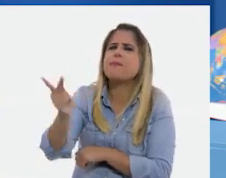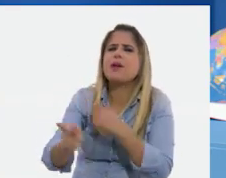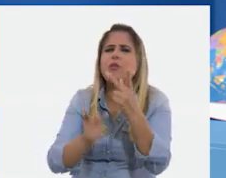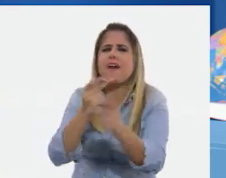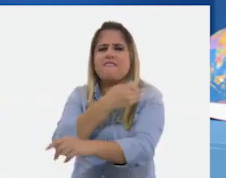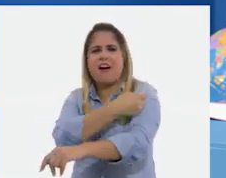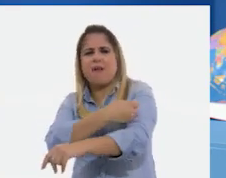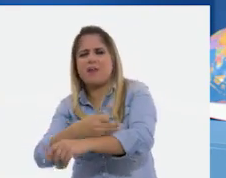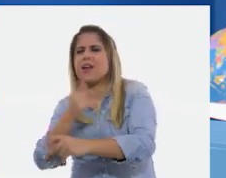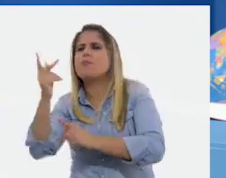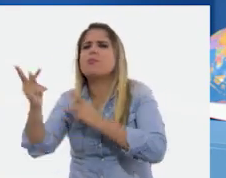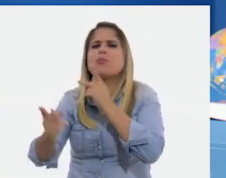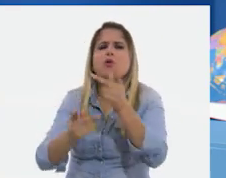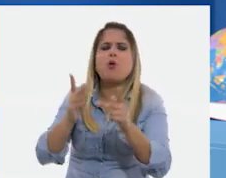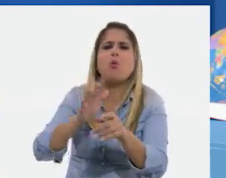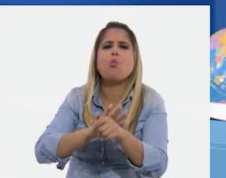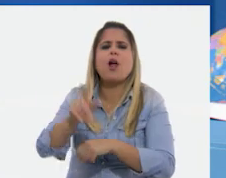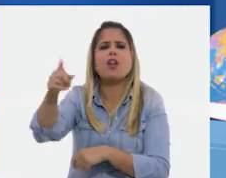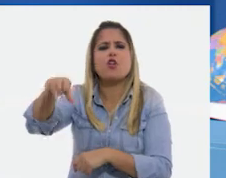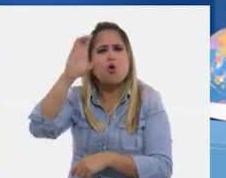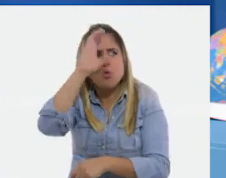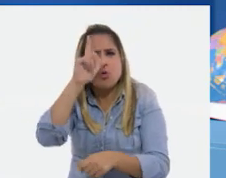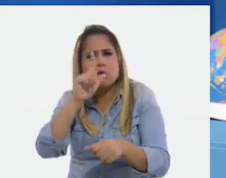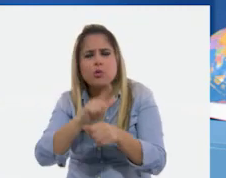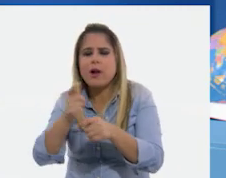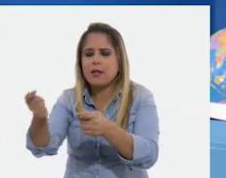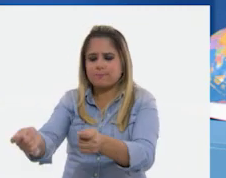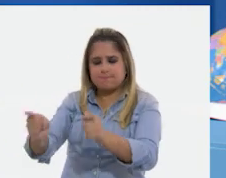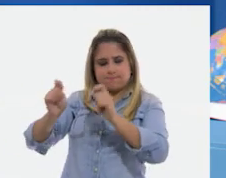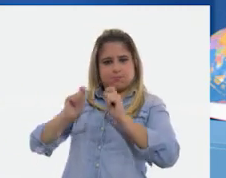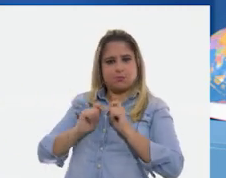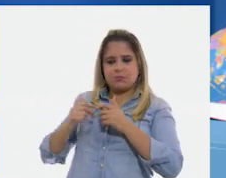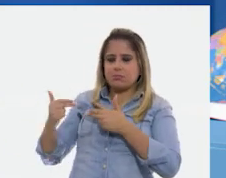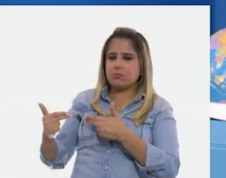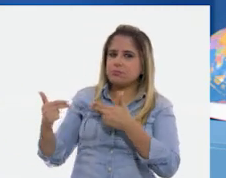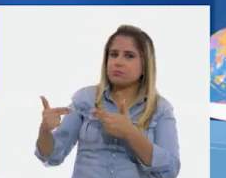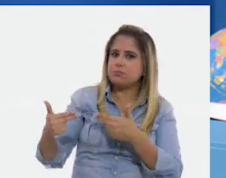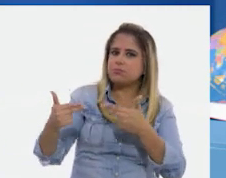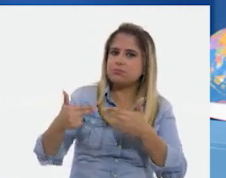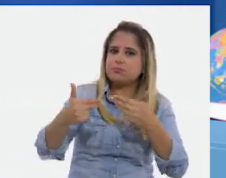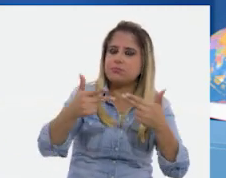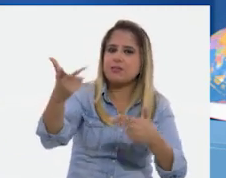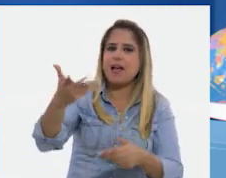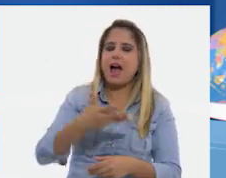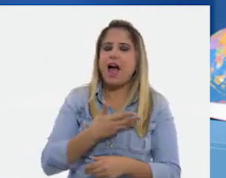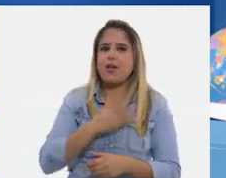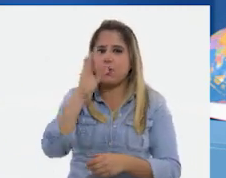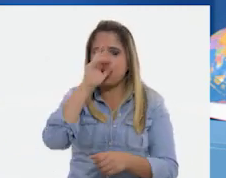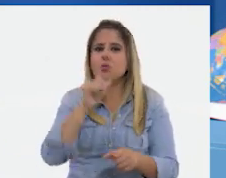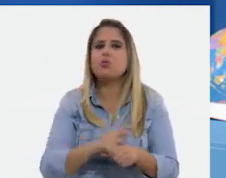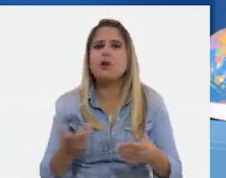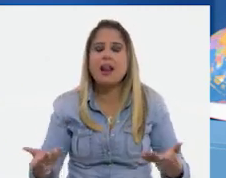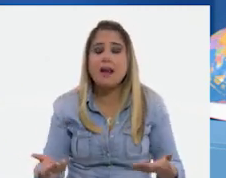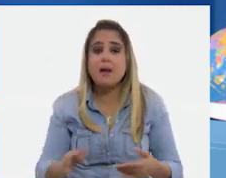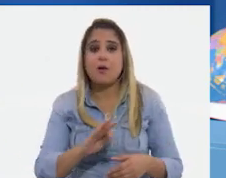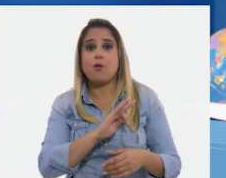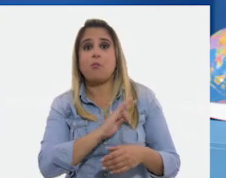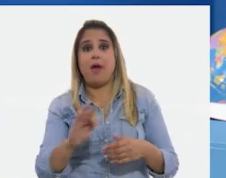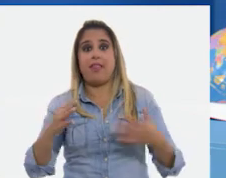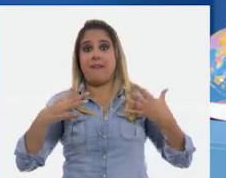amigos qué manifestaciones culturales han heredado y siguen practicando. Puede ser